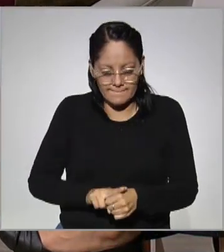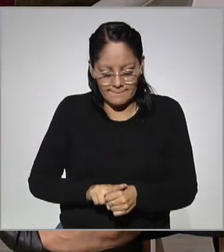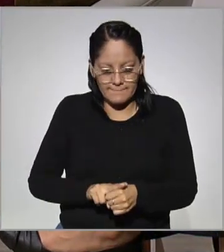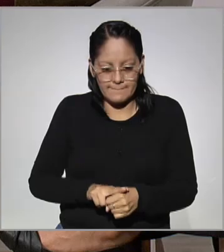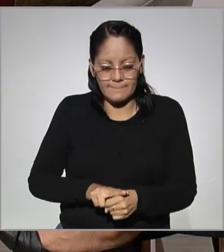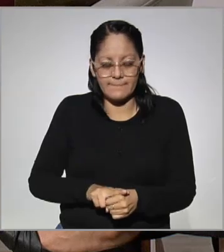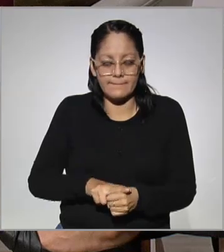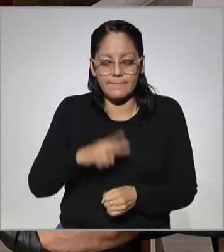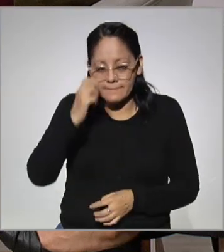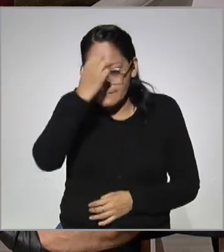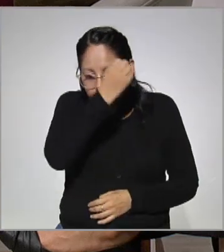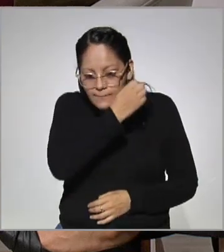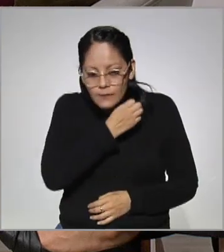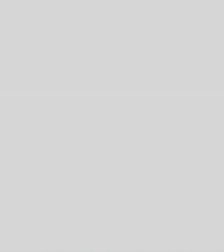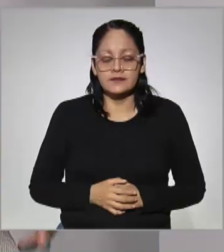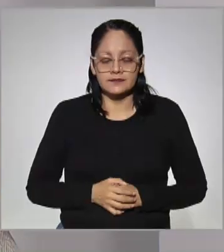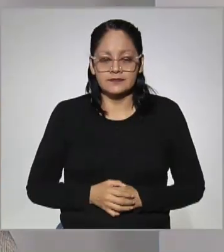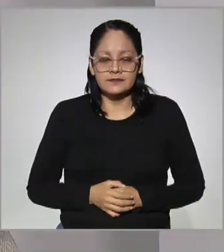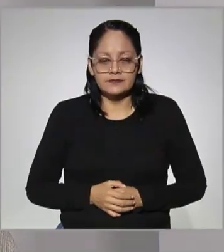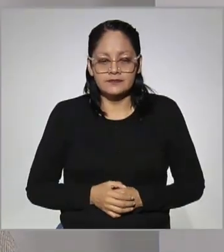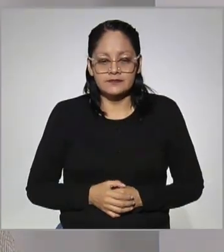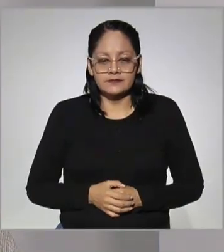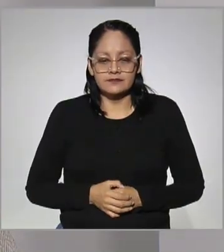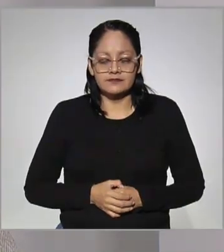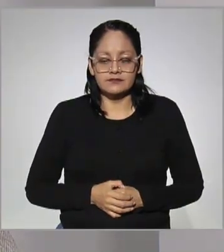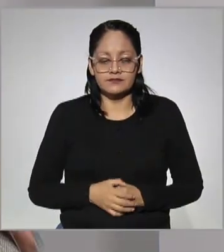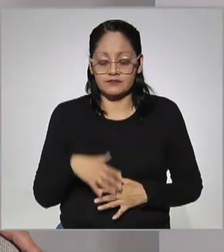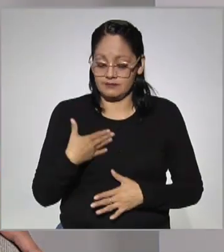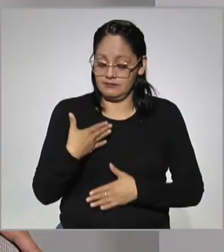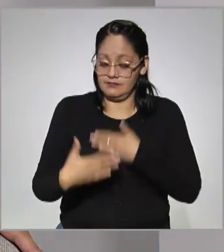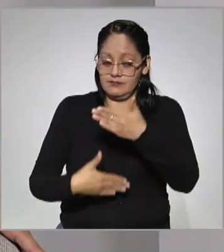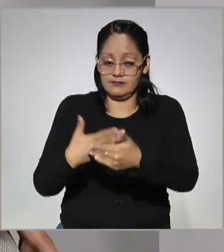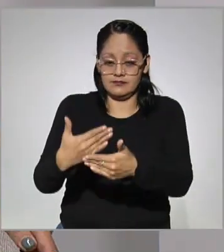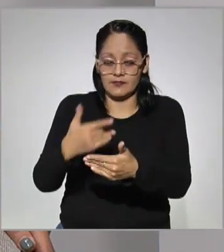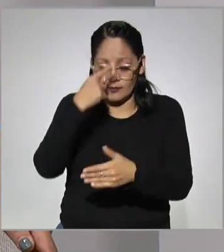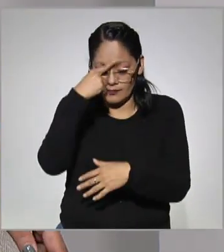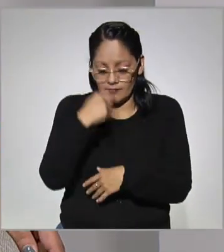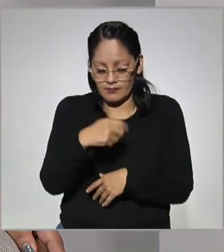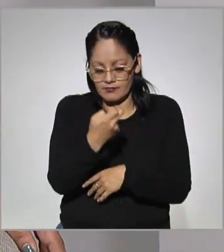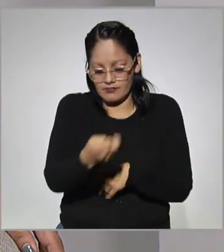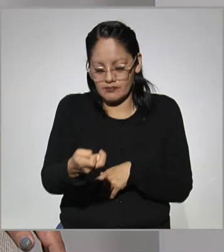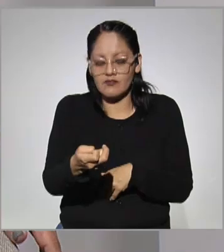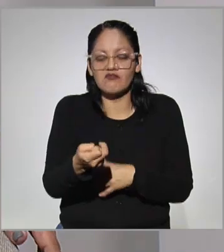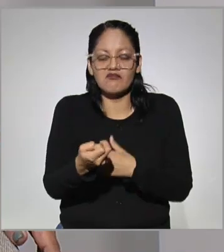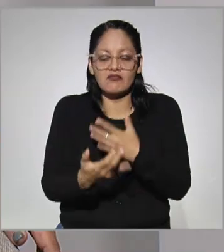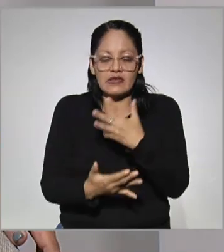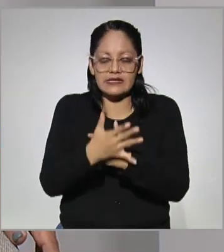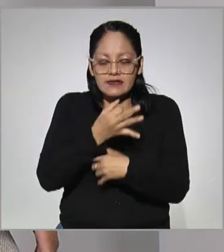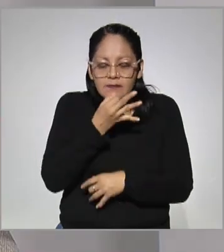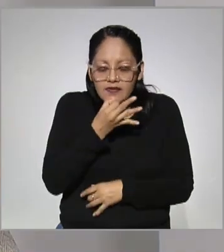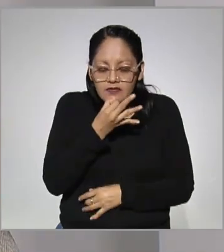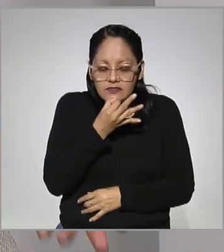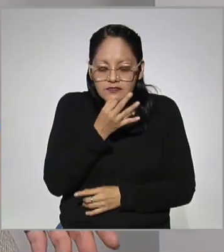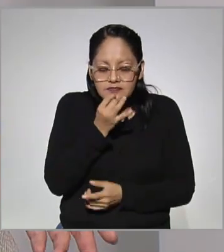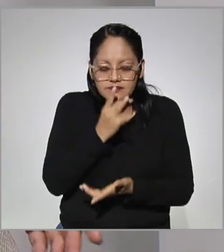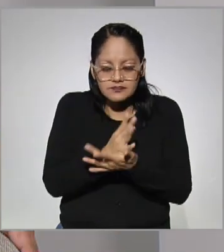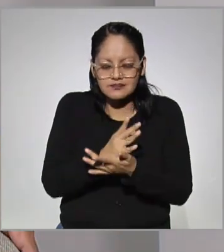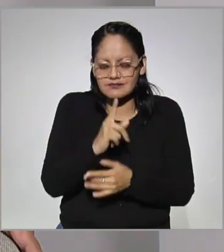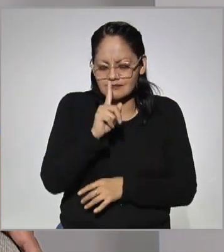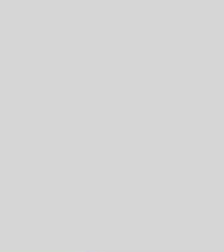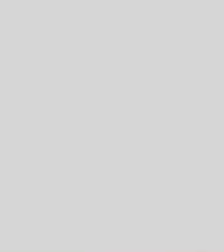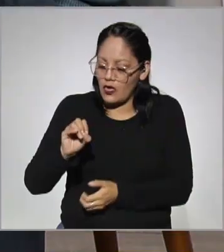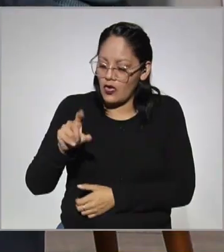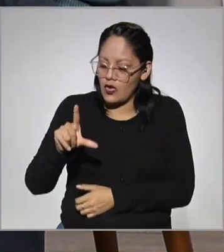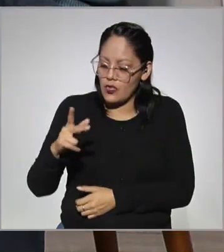que eso, en diagnosticar un cáncer, ¿no? El proceso para la toma yo creo que son 15 minutos, ¿no? La verdad es un